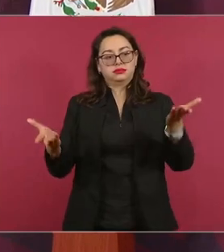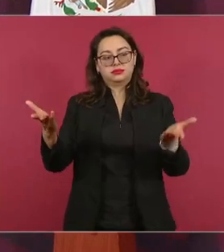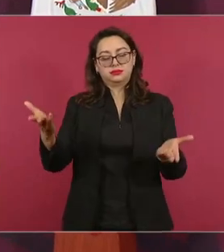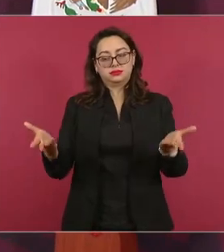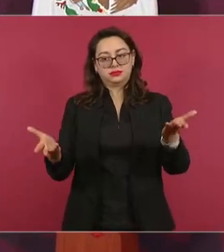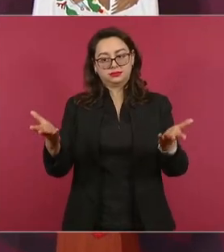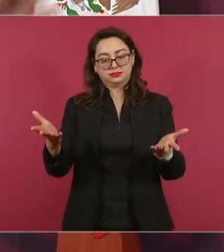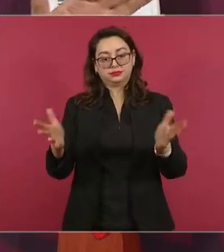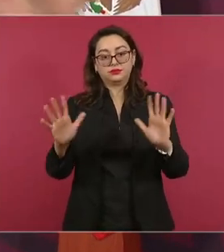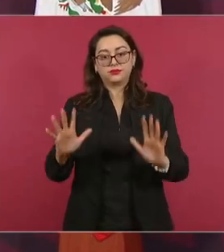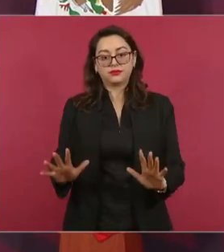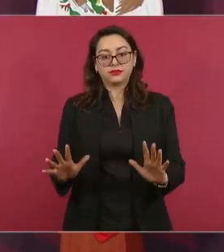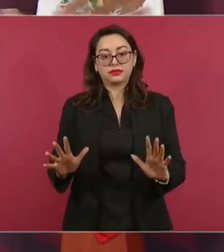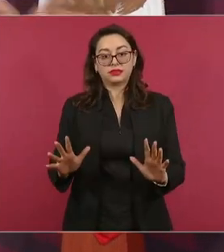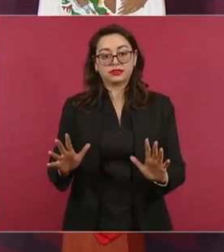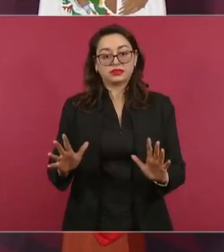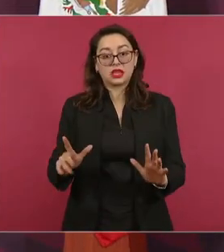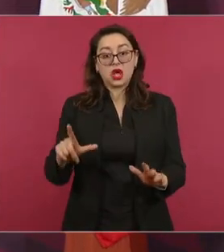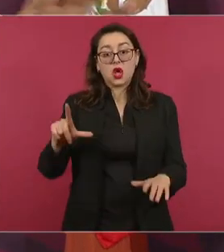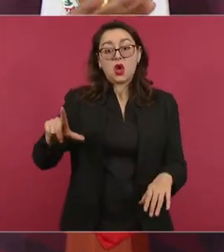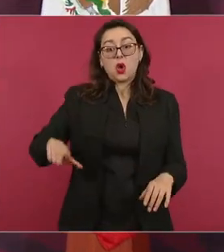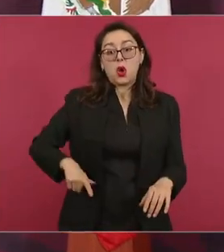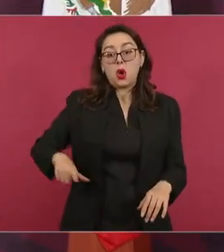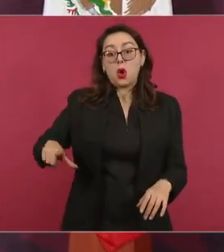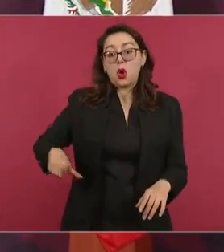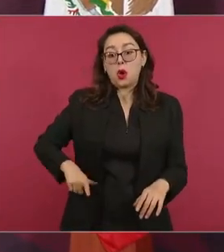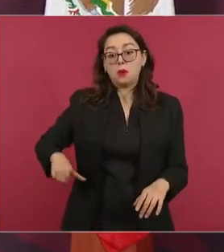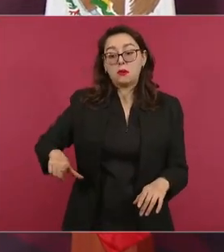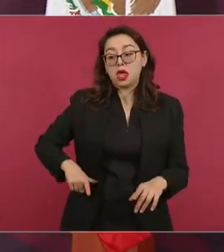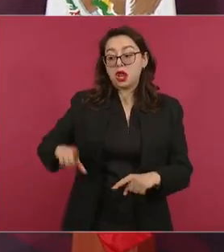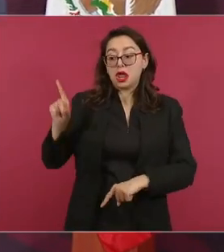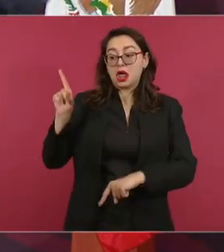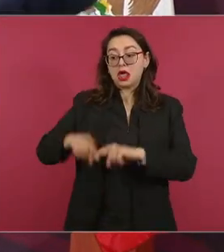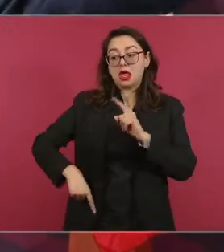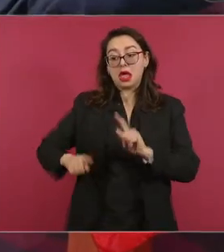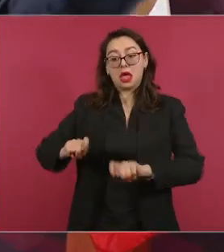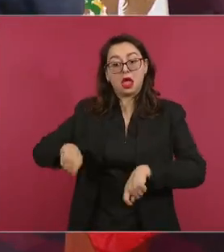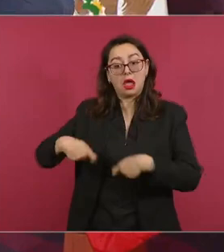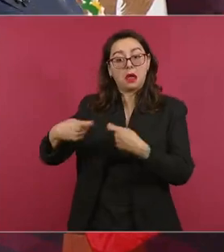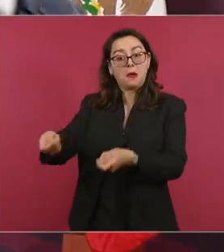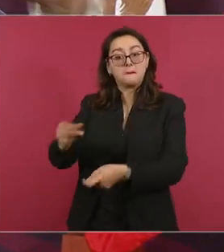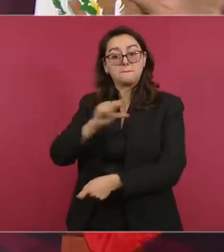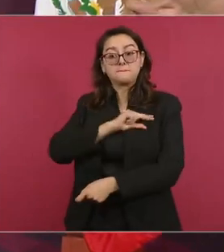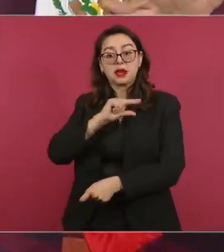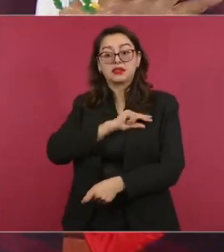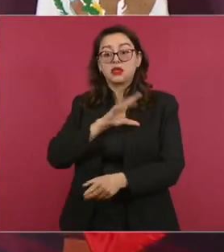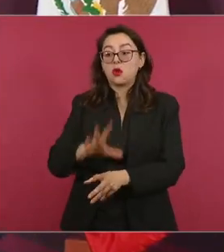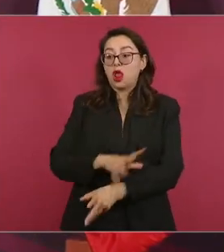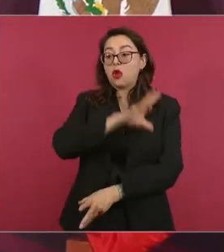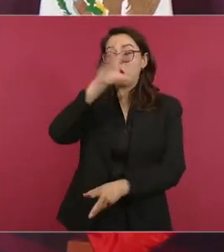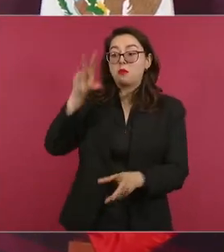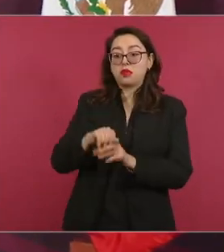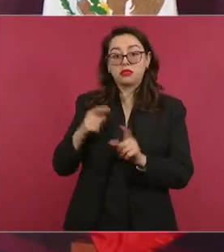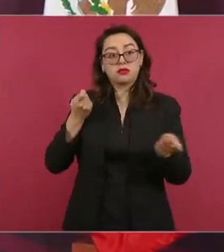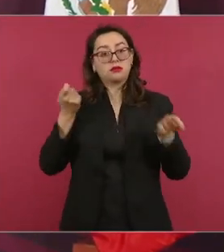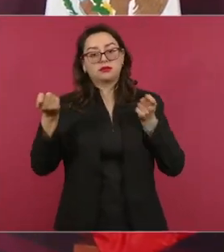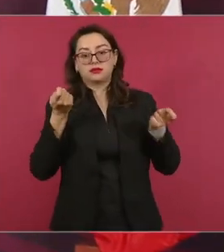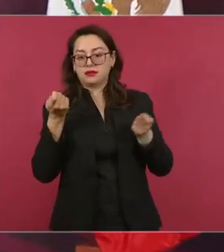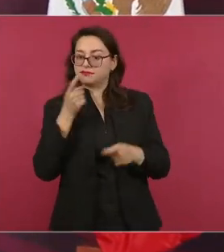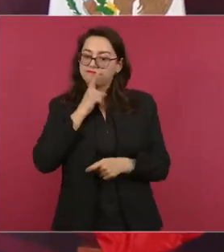Nada de que el Estado debe diluirse y dejar todo al mercado.